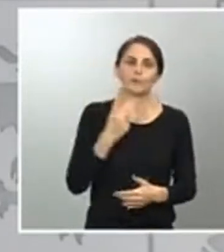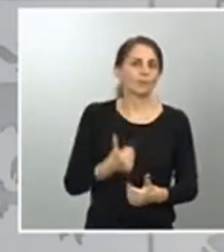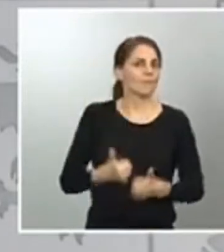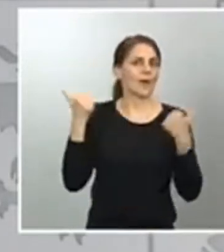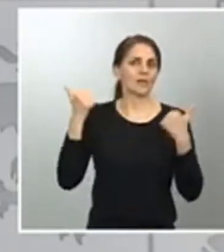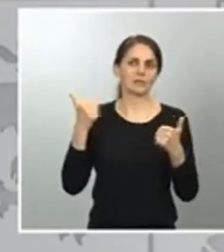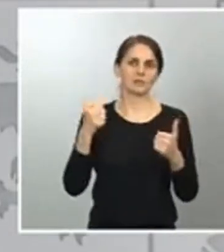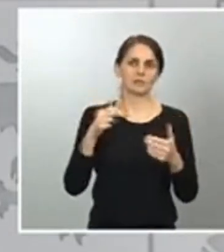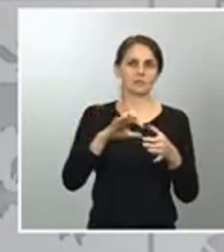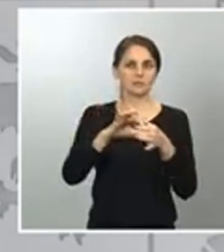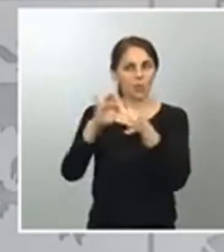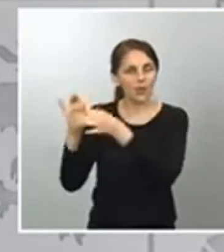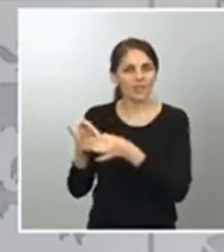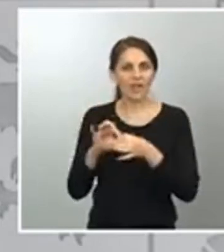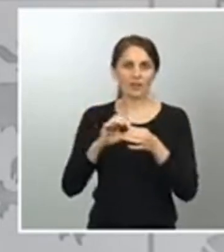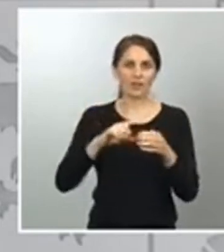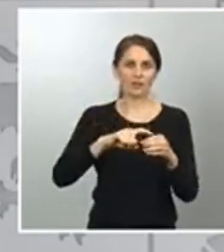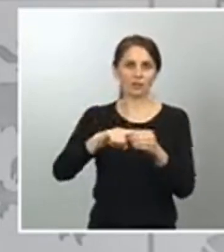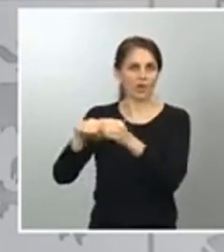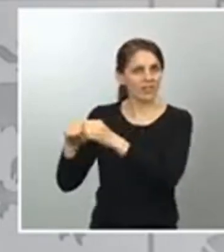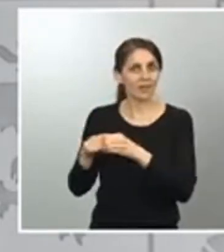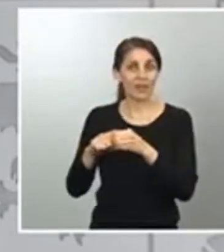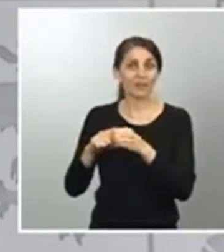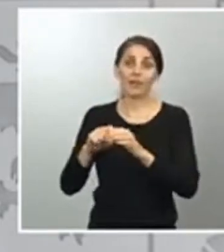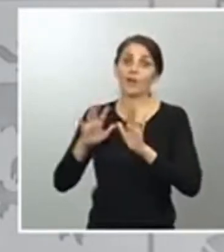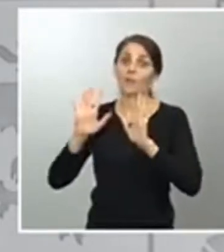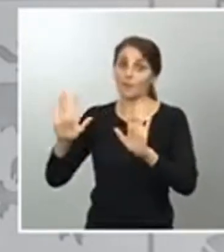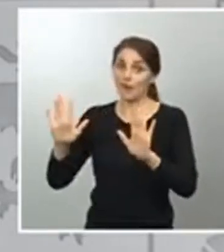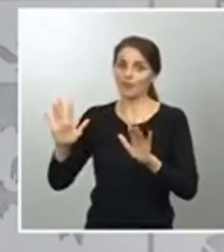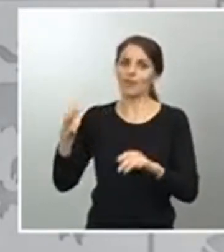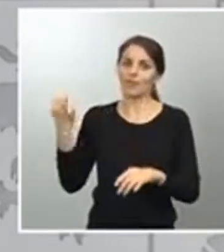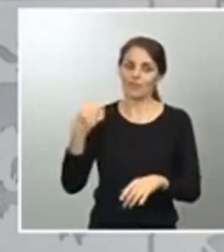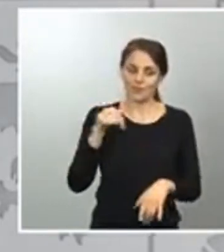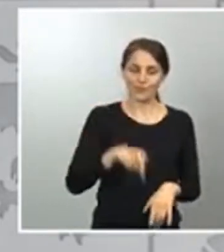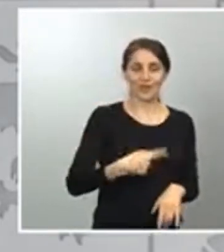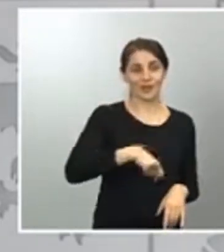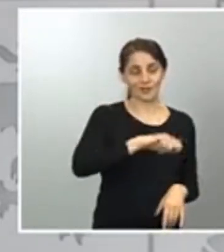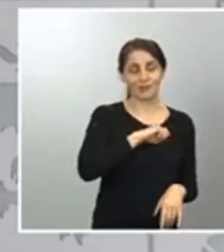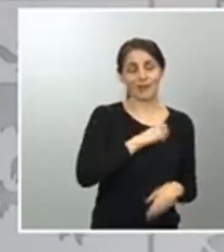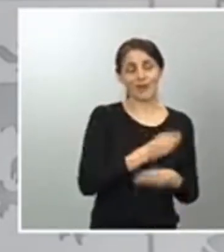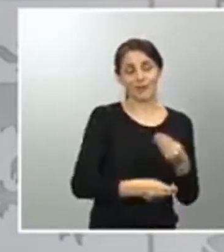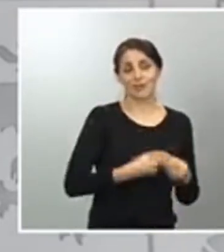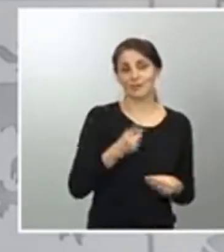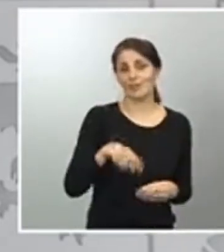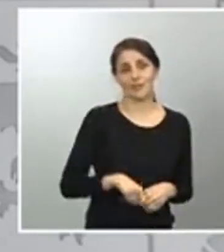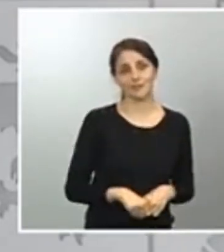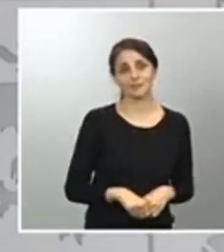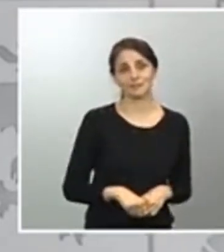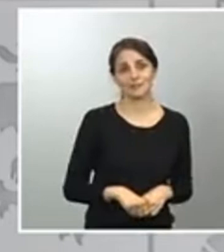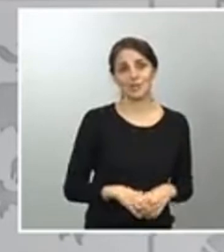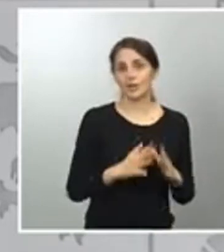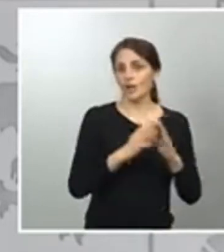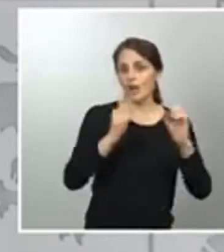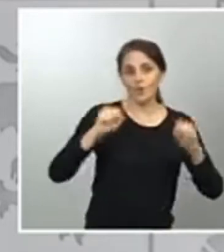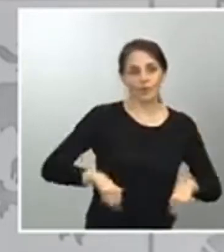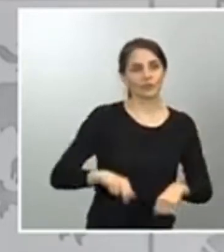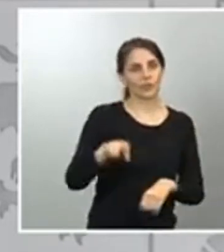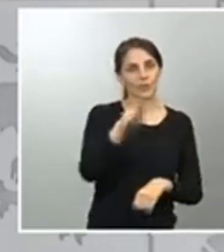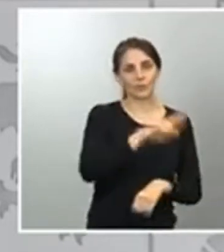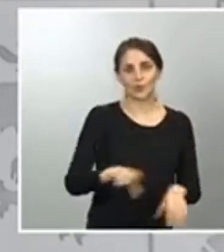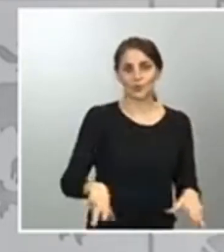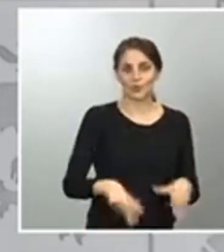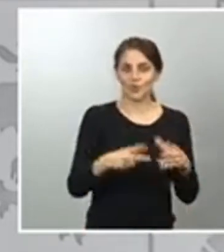solidaridad. Bueno, pues yo creo que eso tenemos también que plantearlo en España. Acuerdos de reconstrucción social y económica que